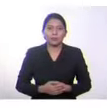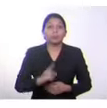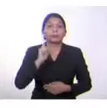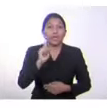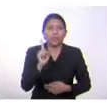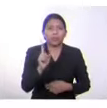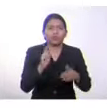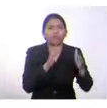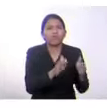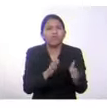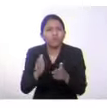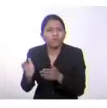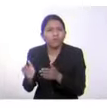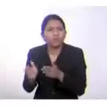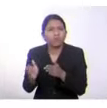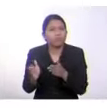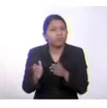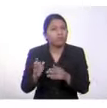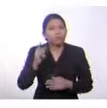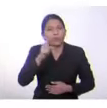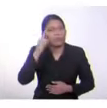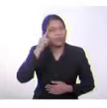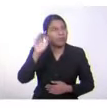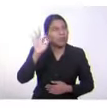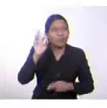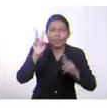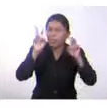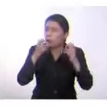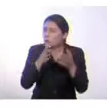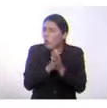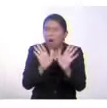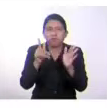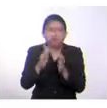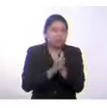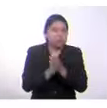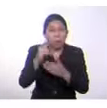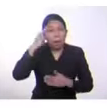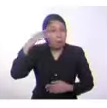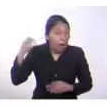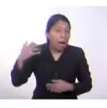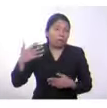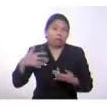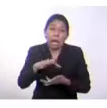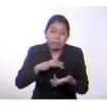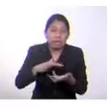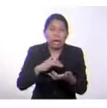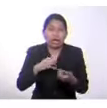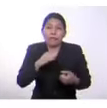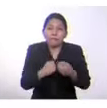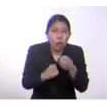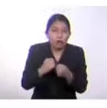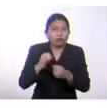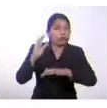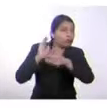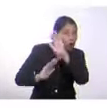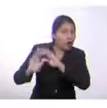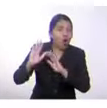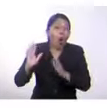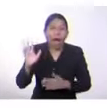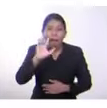Planificación. Elige un tema de tu interés, ya sea de política, ciencia, deporte, historia o